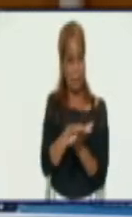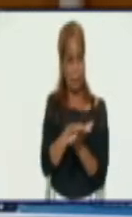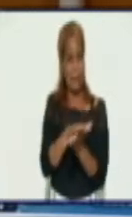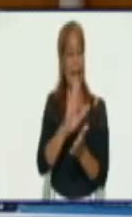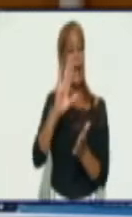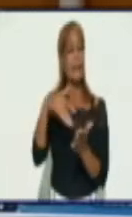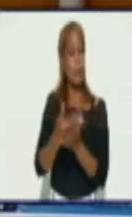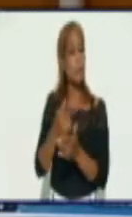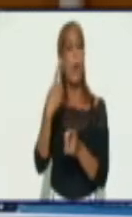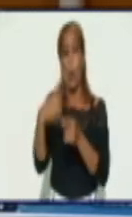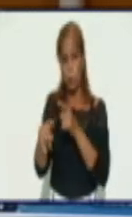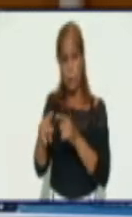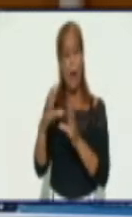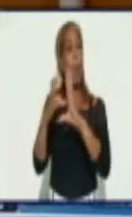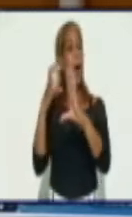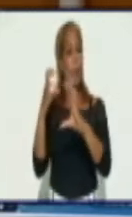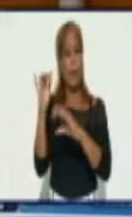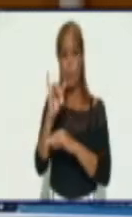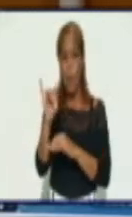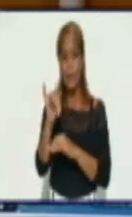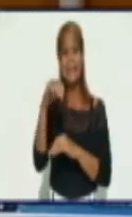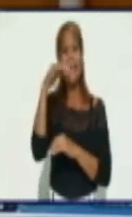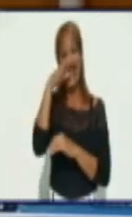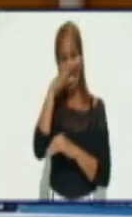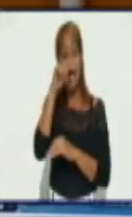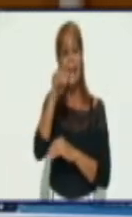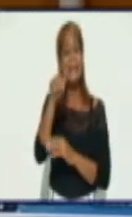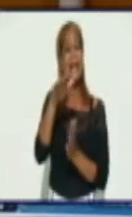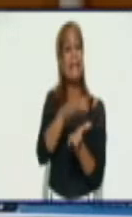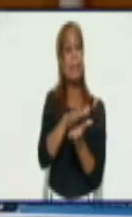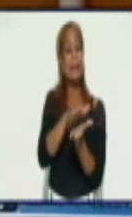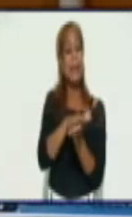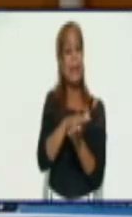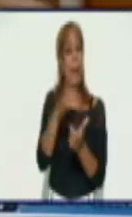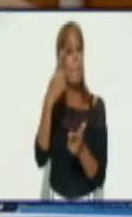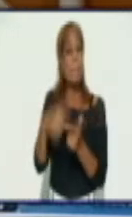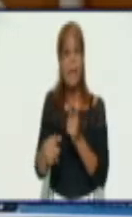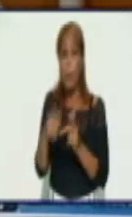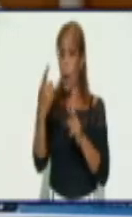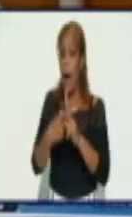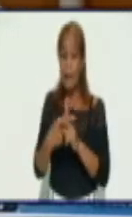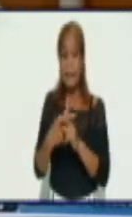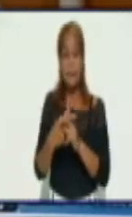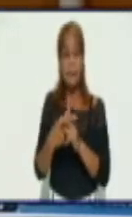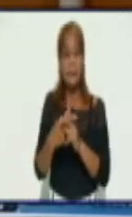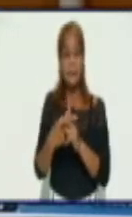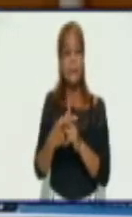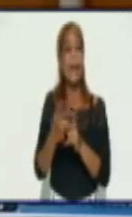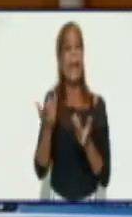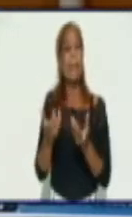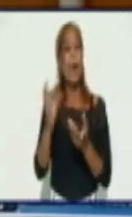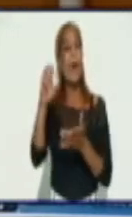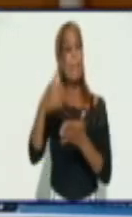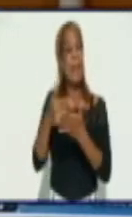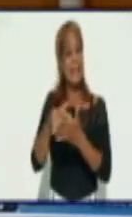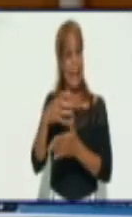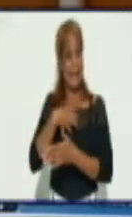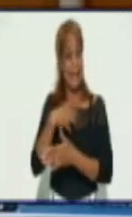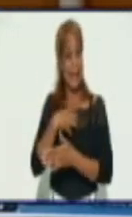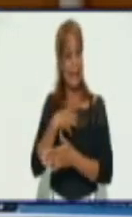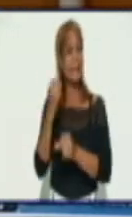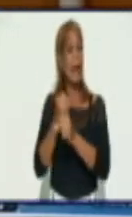giza se mantiene pero hay quien tiene trabajadores en esa situación no mira que los reubique en el municipio de tarea en el